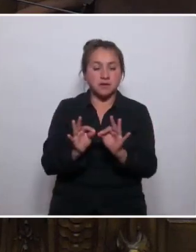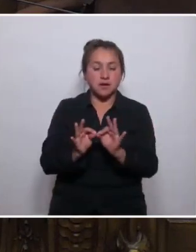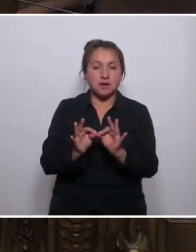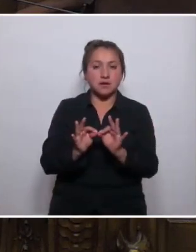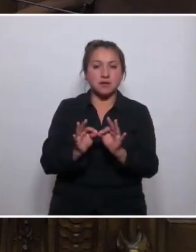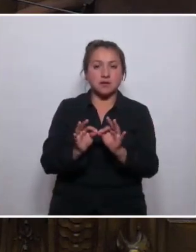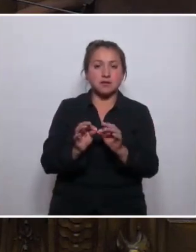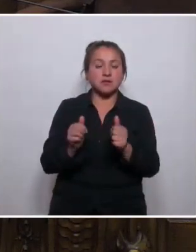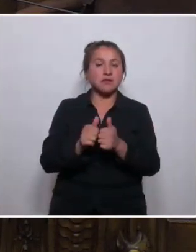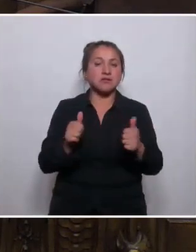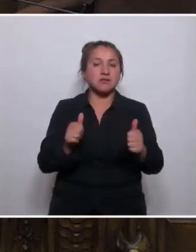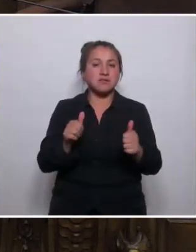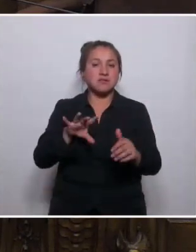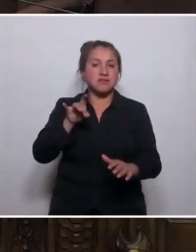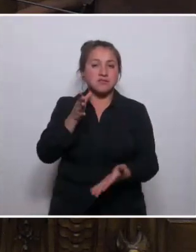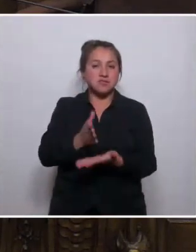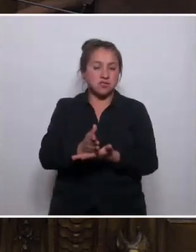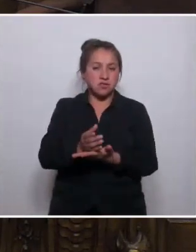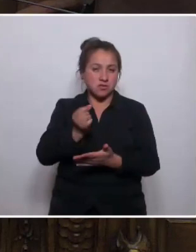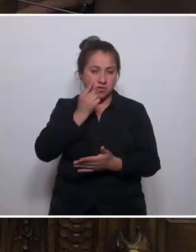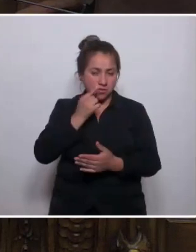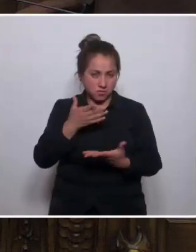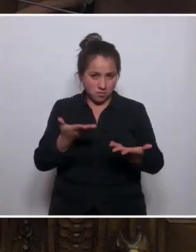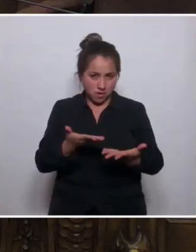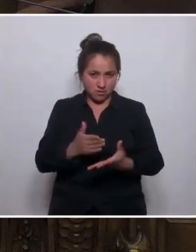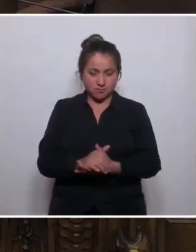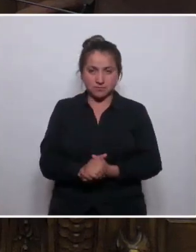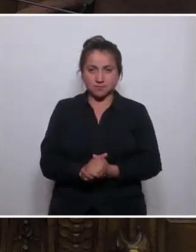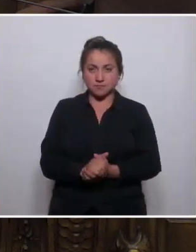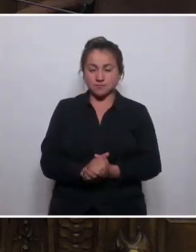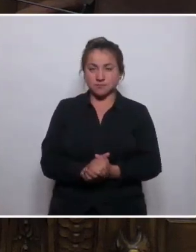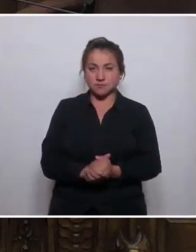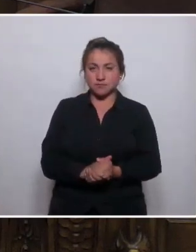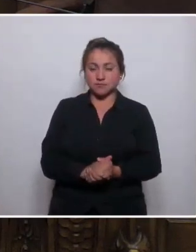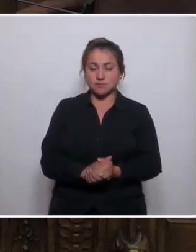ha determinado que